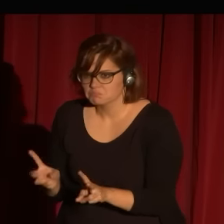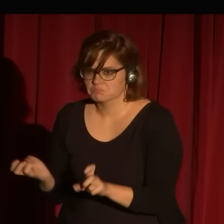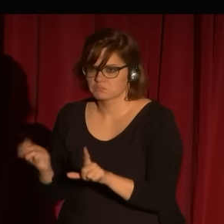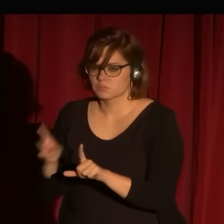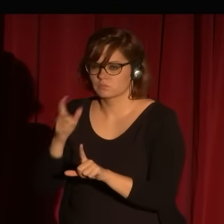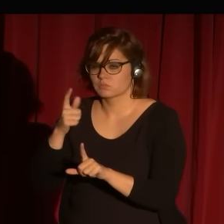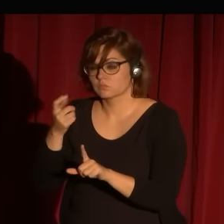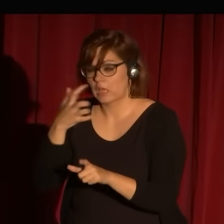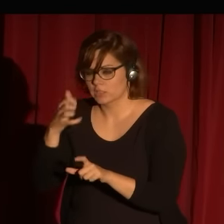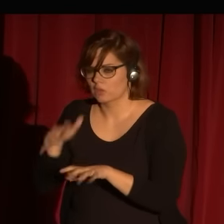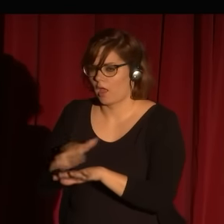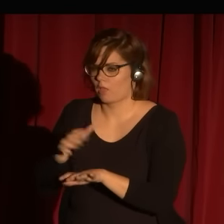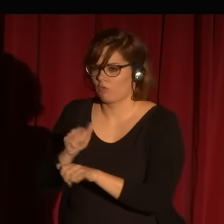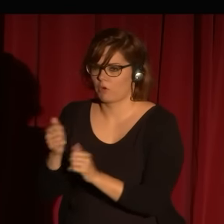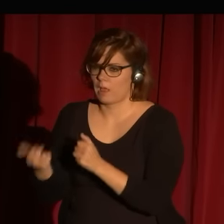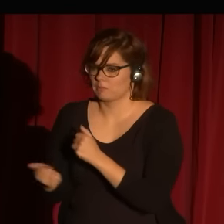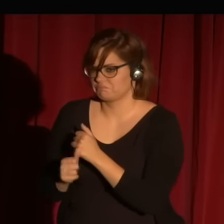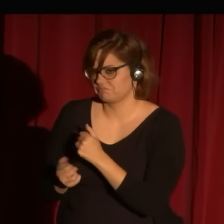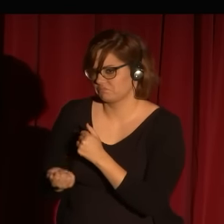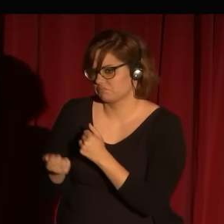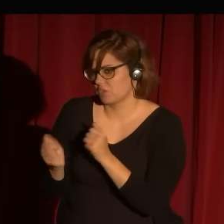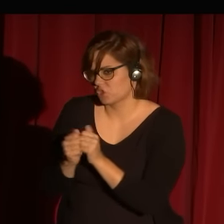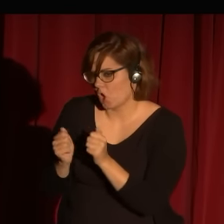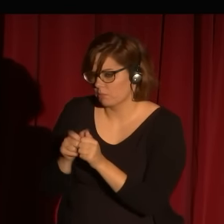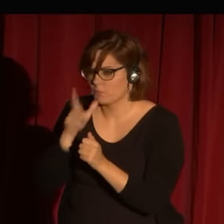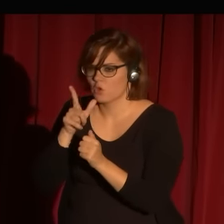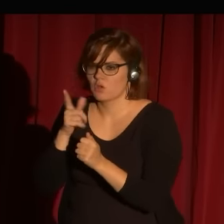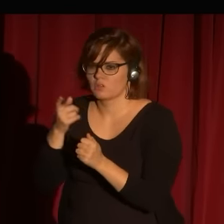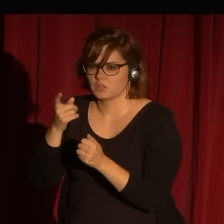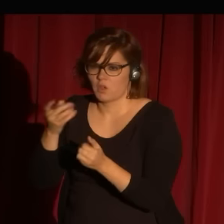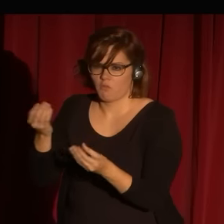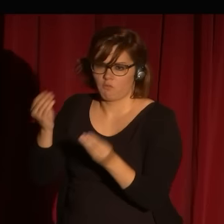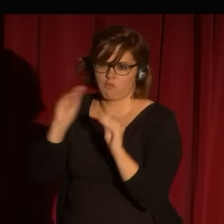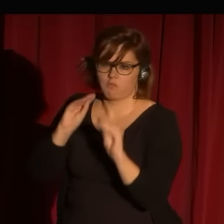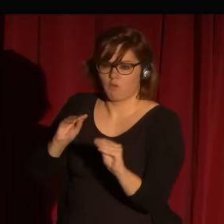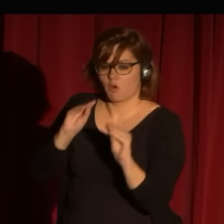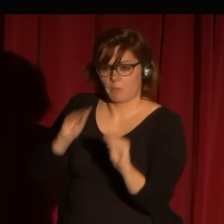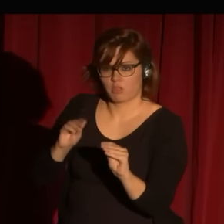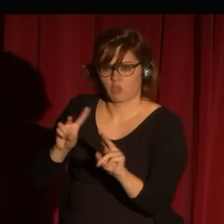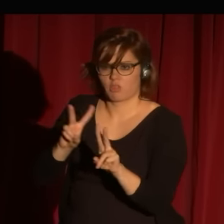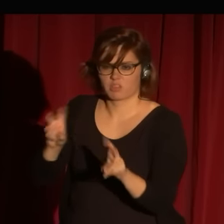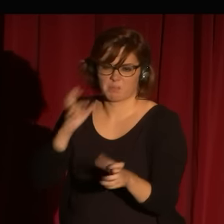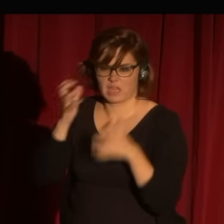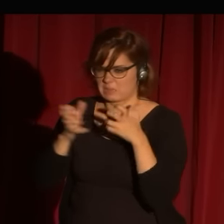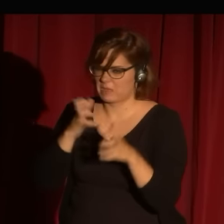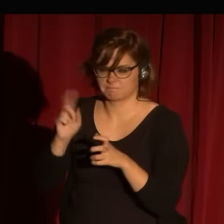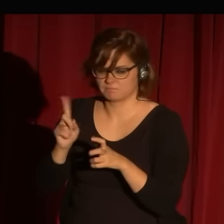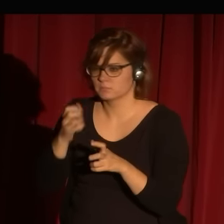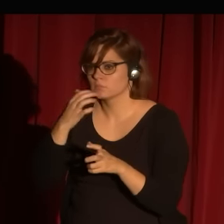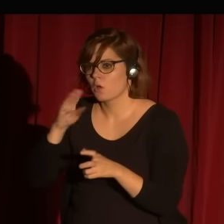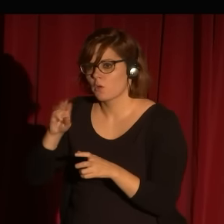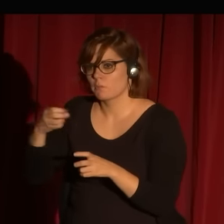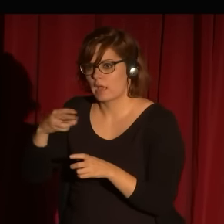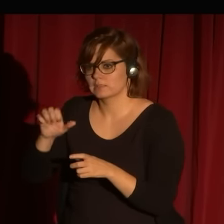mucho más torpe que el resto no tiene formación ella en pintar animales Pacheco el suegro de Velázquez dice que pintar que para pintar